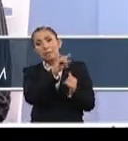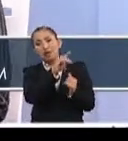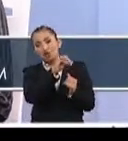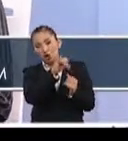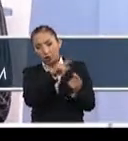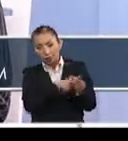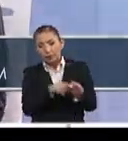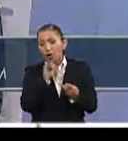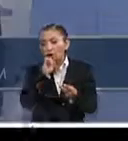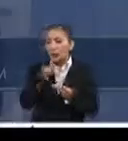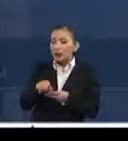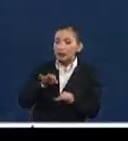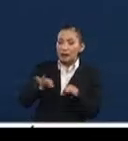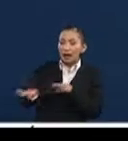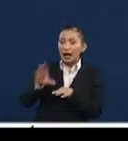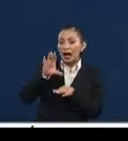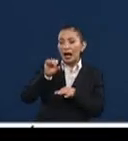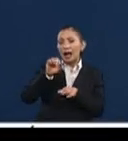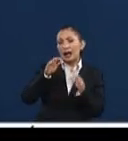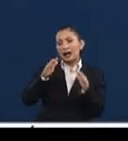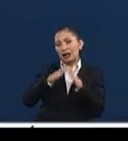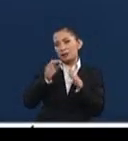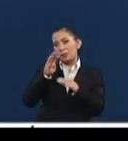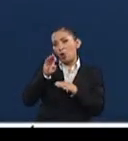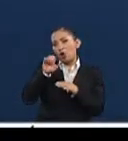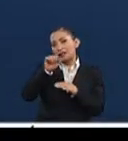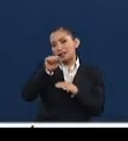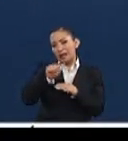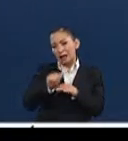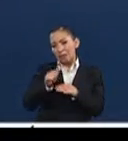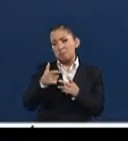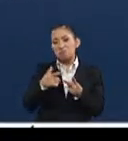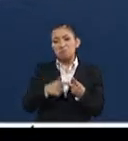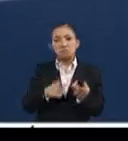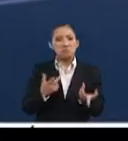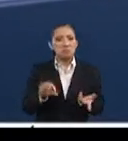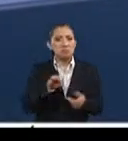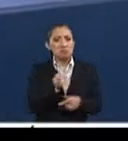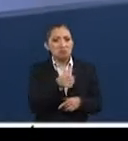pueden laborar en casas de bolsa, en la